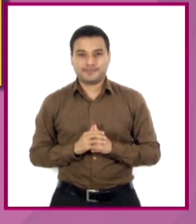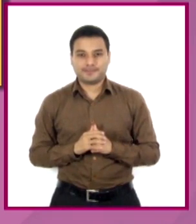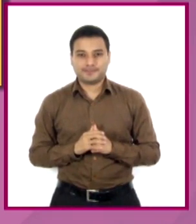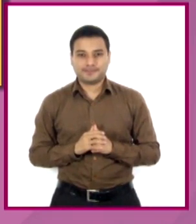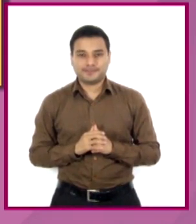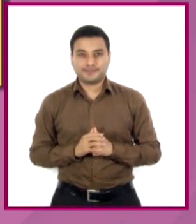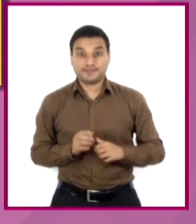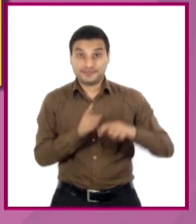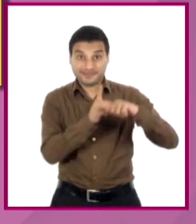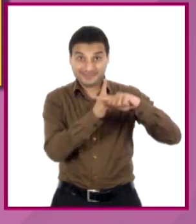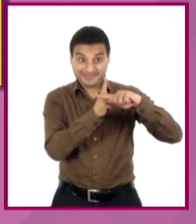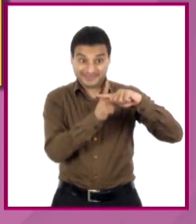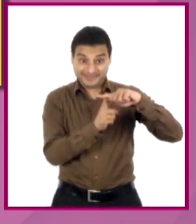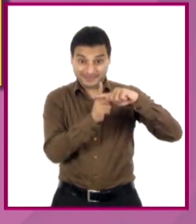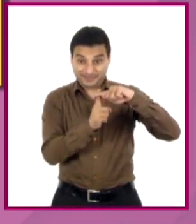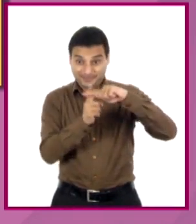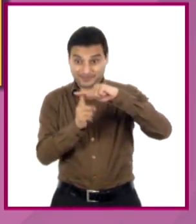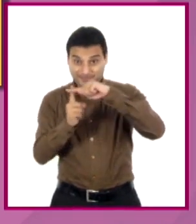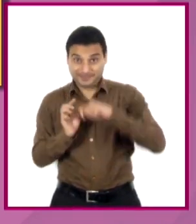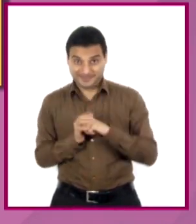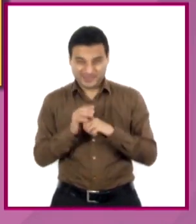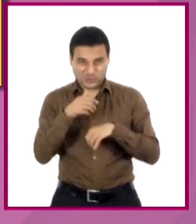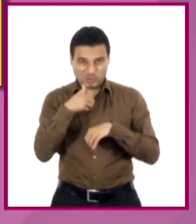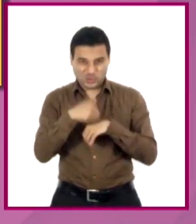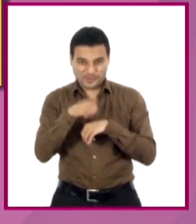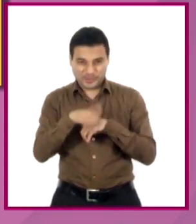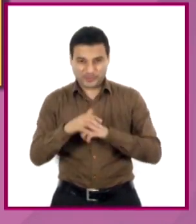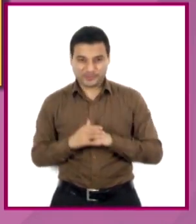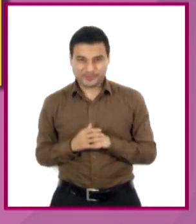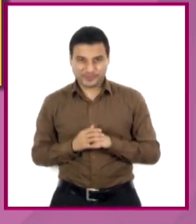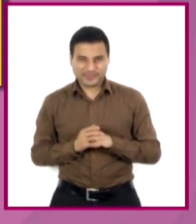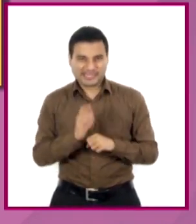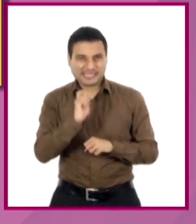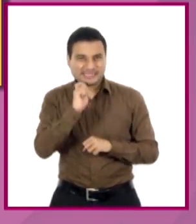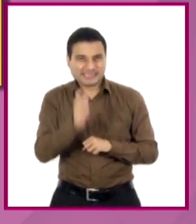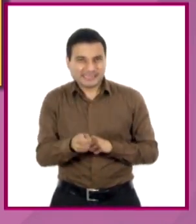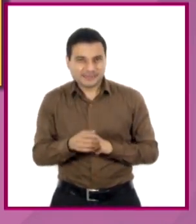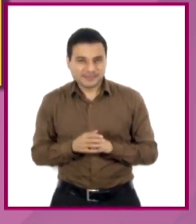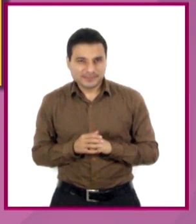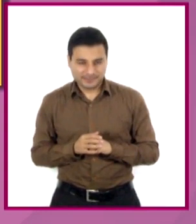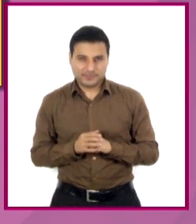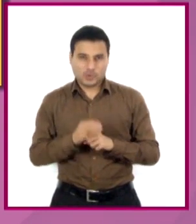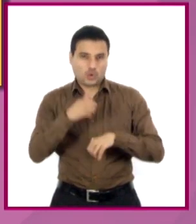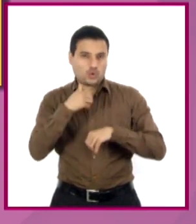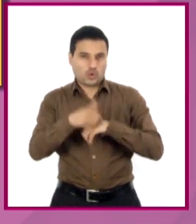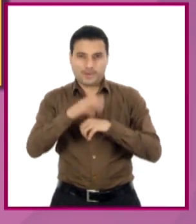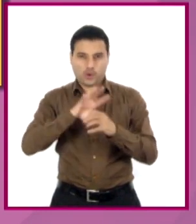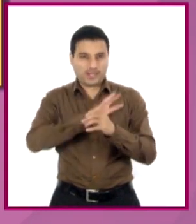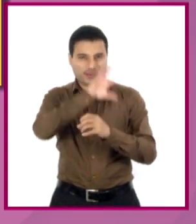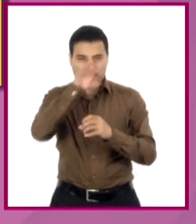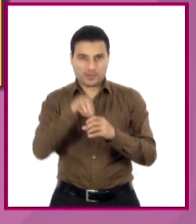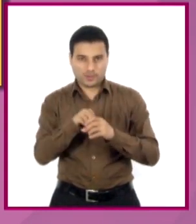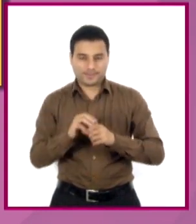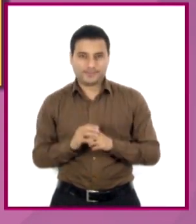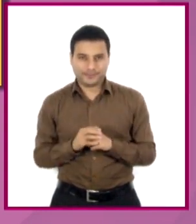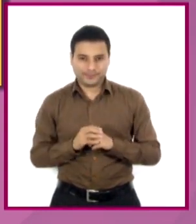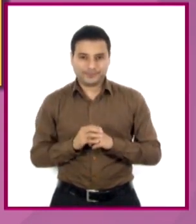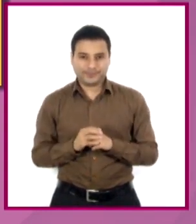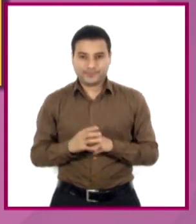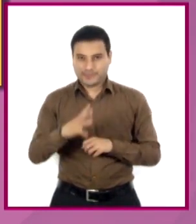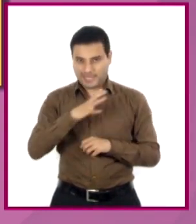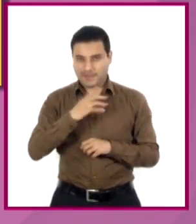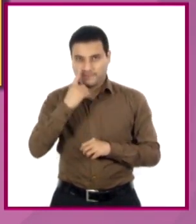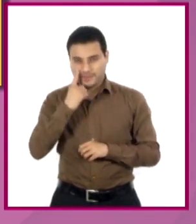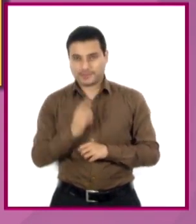Cada segmento vertical en el esquema de la recta numérica representa un entero. Aquí tienen 3 hacia el